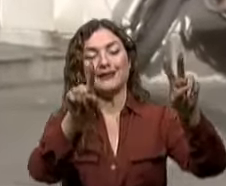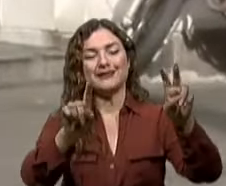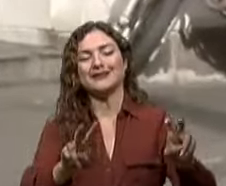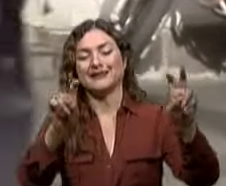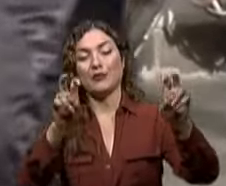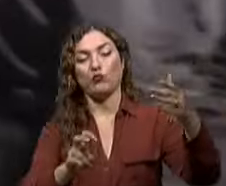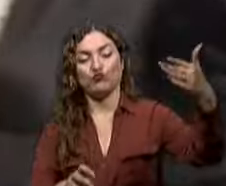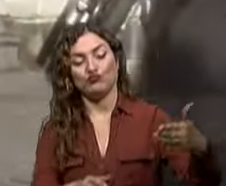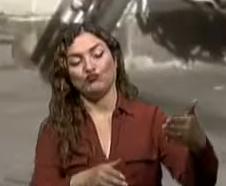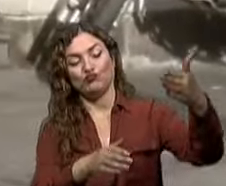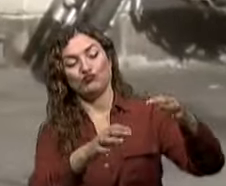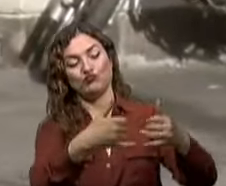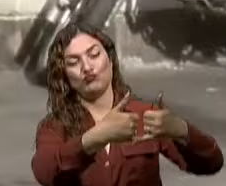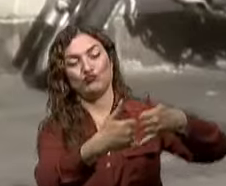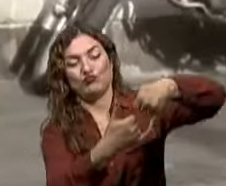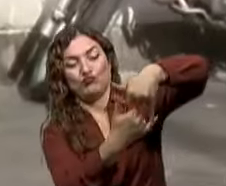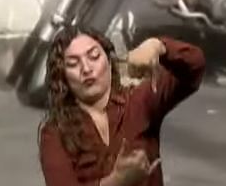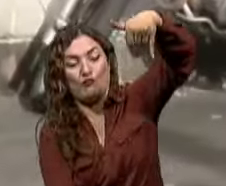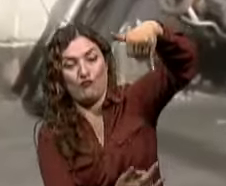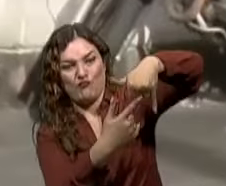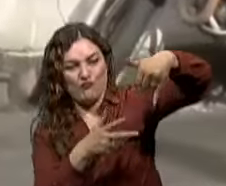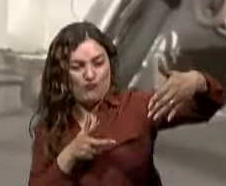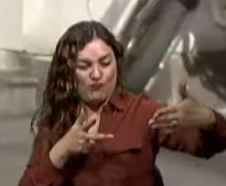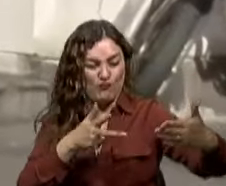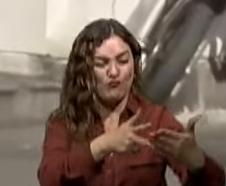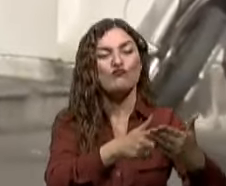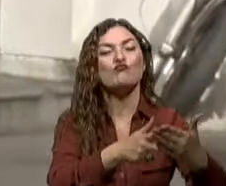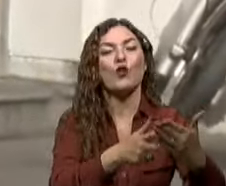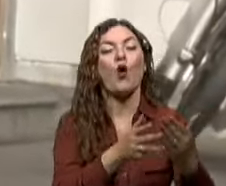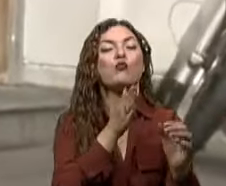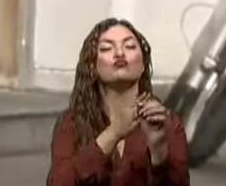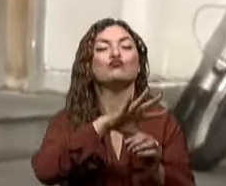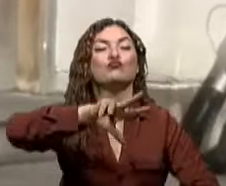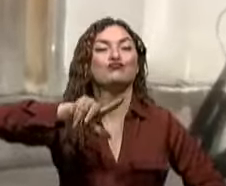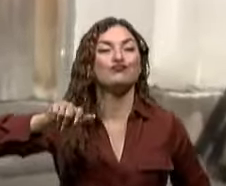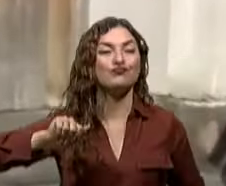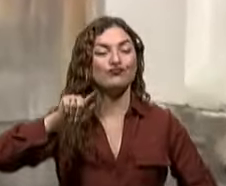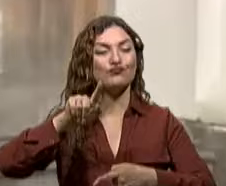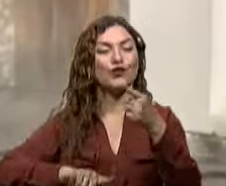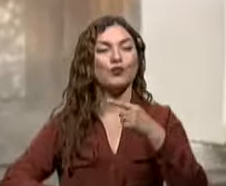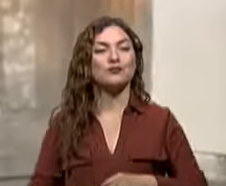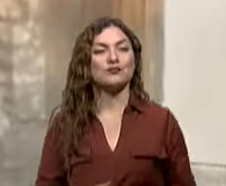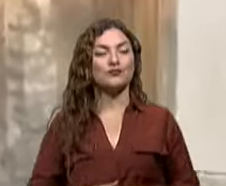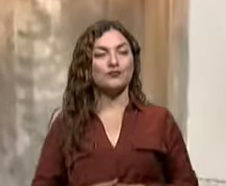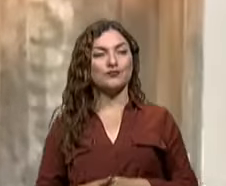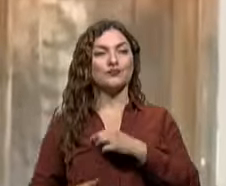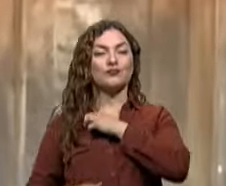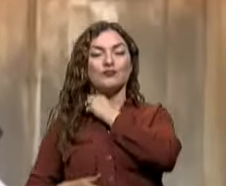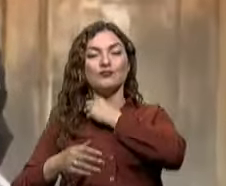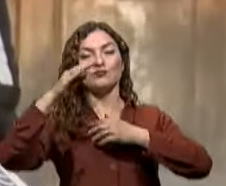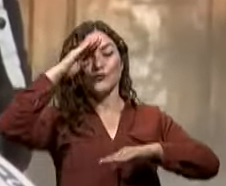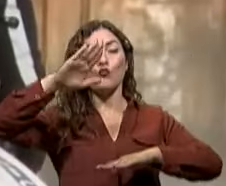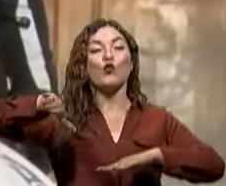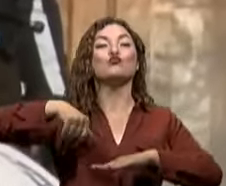calle Guayaquil para proceder a hacer un asalto. Sin embargo, el accionar eficiente y eficaz de la Policía